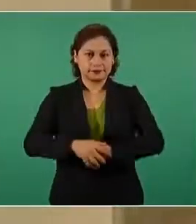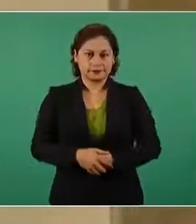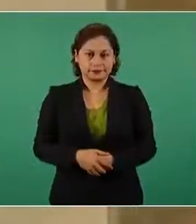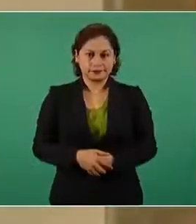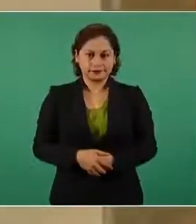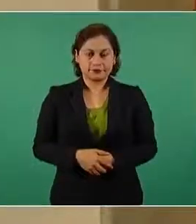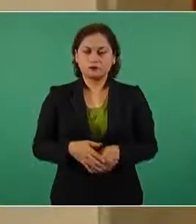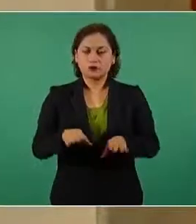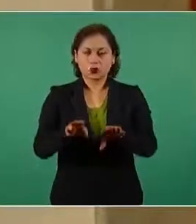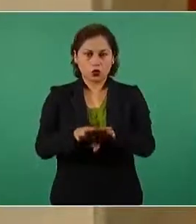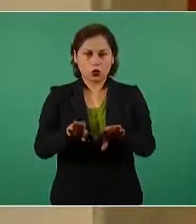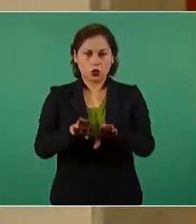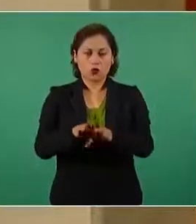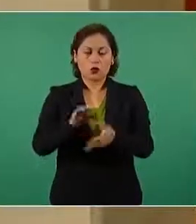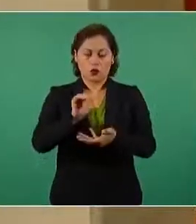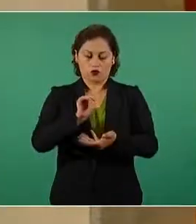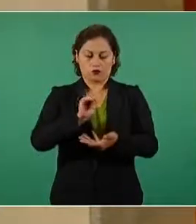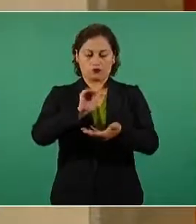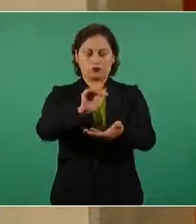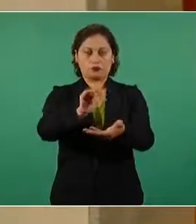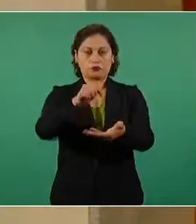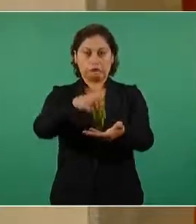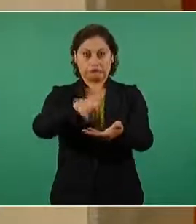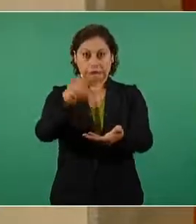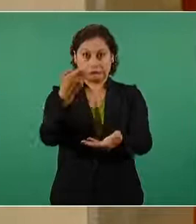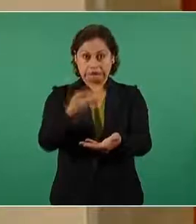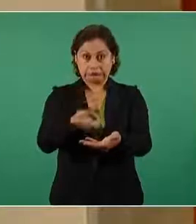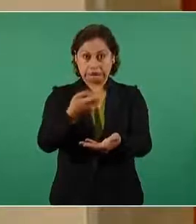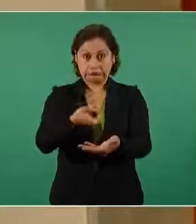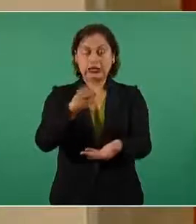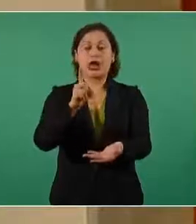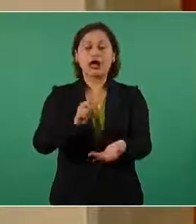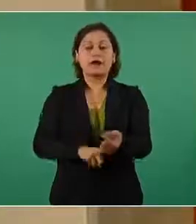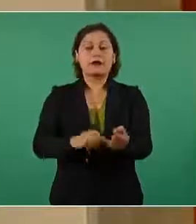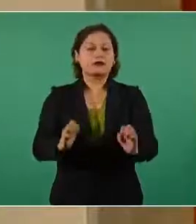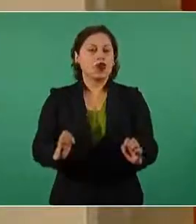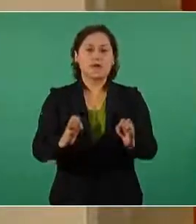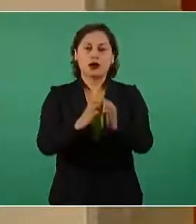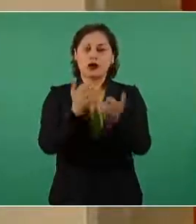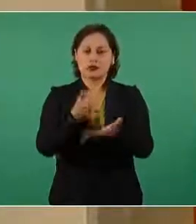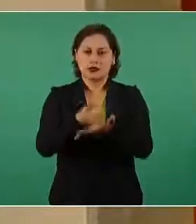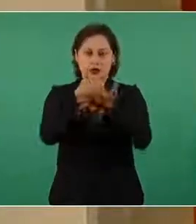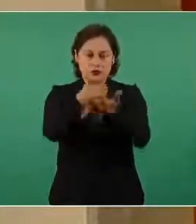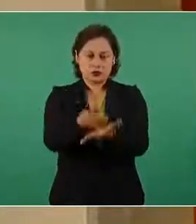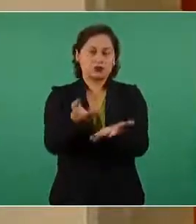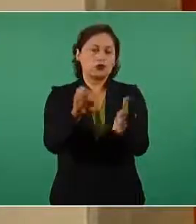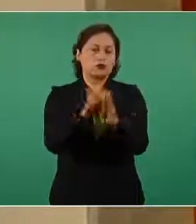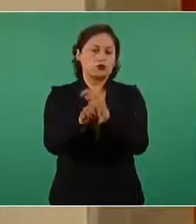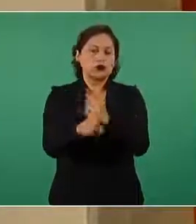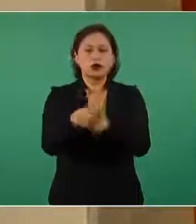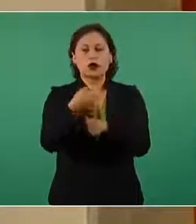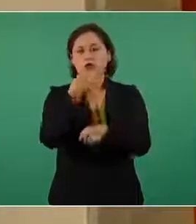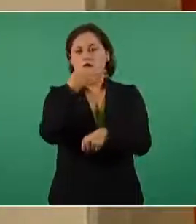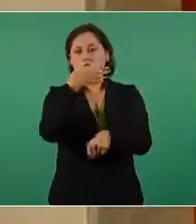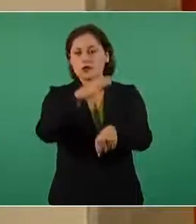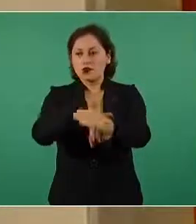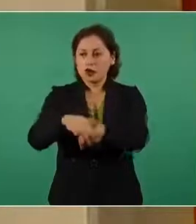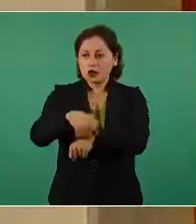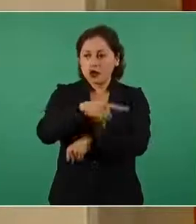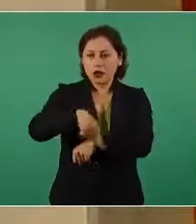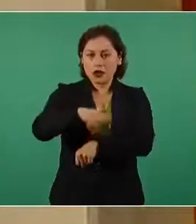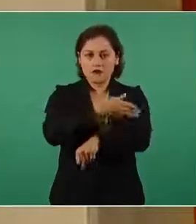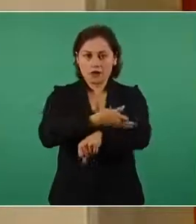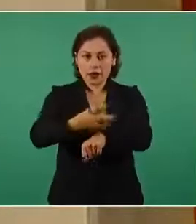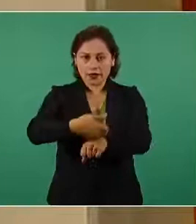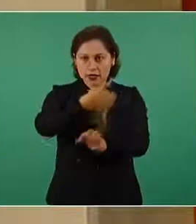se entregaron unos paquetes de emergencia para que fueran las familias resolviendo algunas de